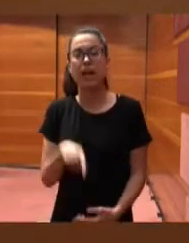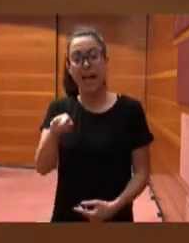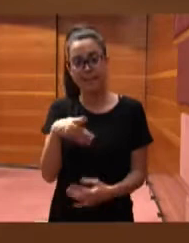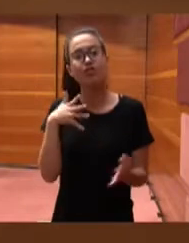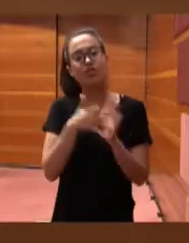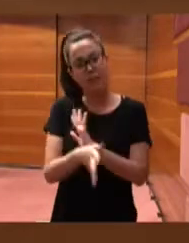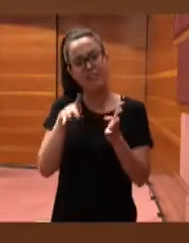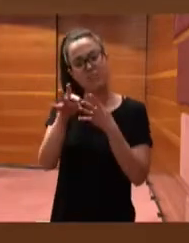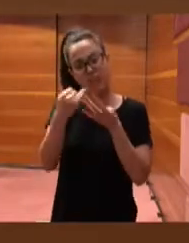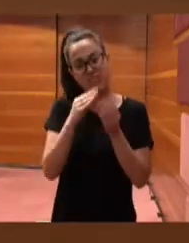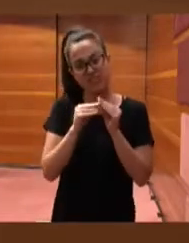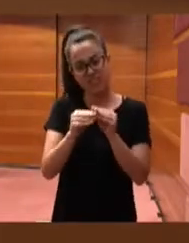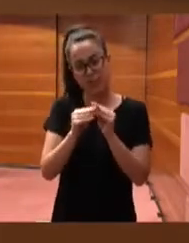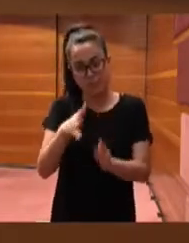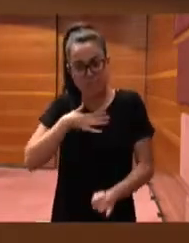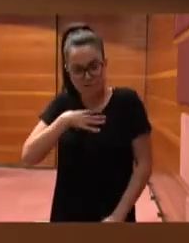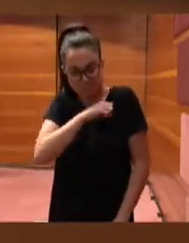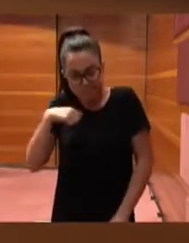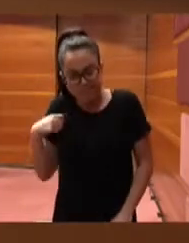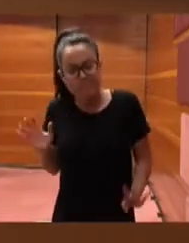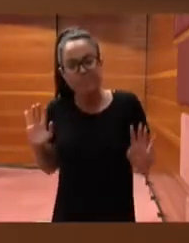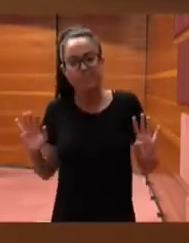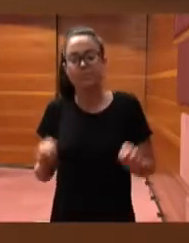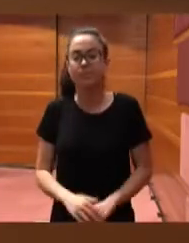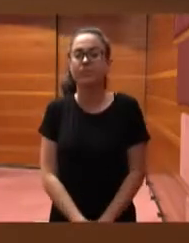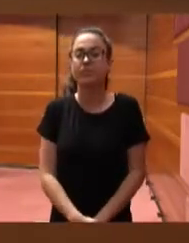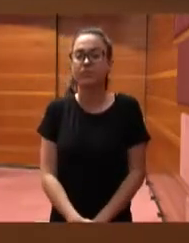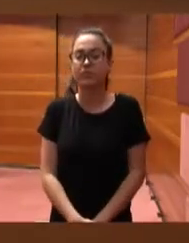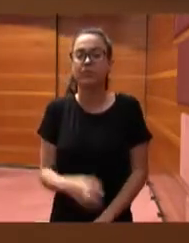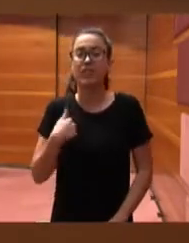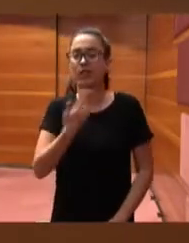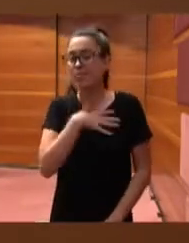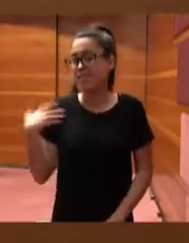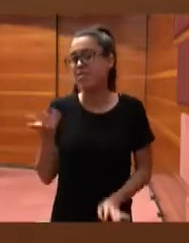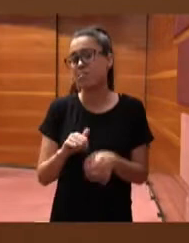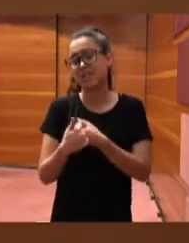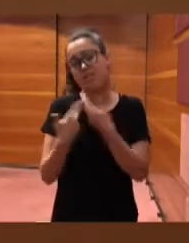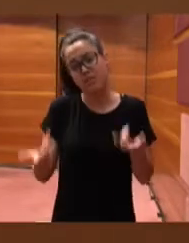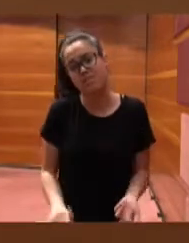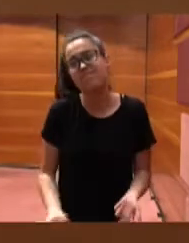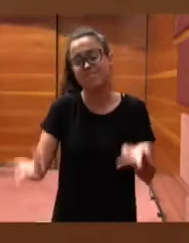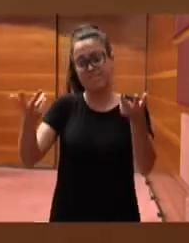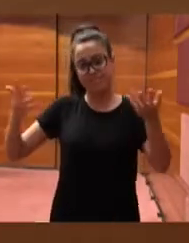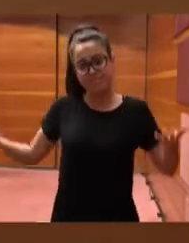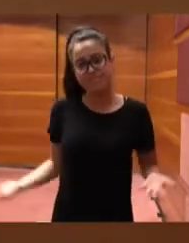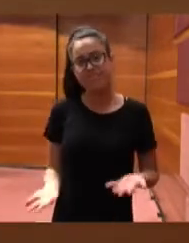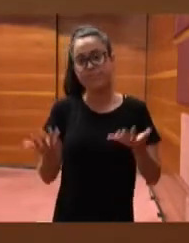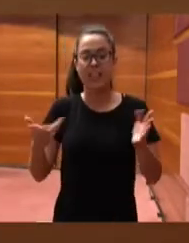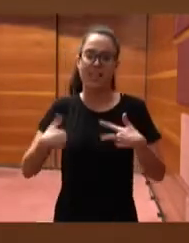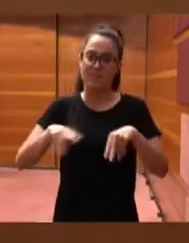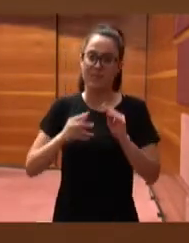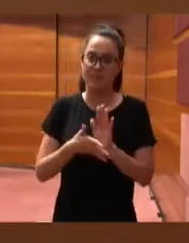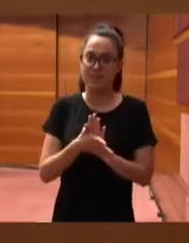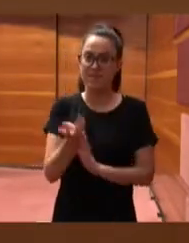mí. Y ya veis que esto nos anda un poco el camino hacia la participación también, ¿no? Ahí. Vale, entonces para acabar, ya que